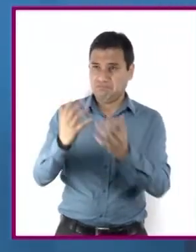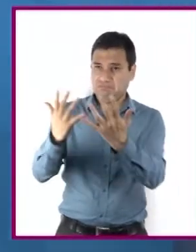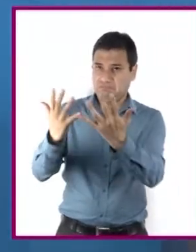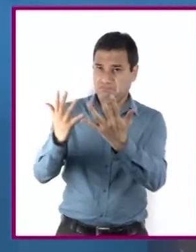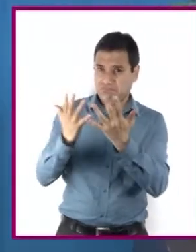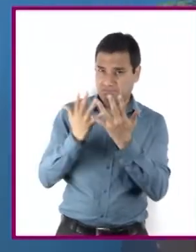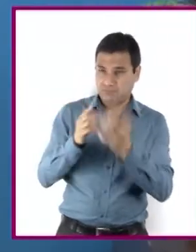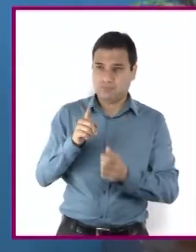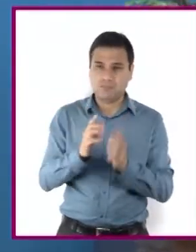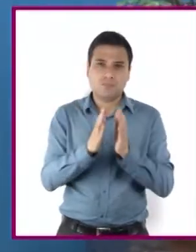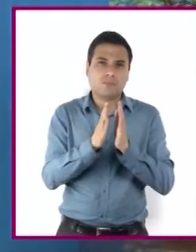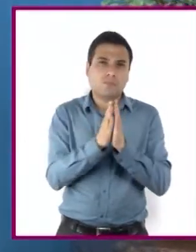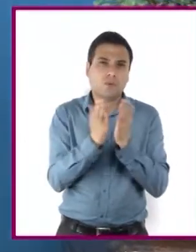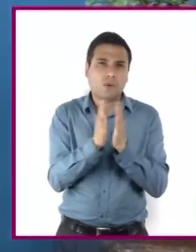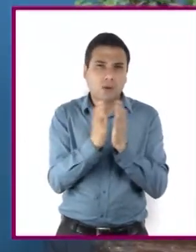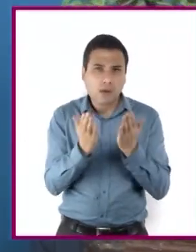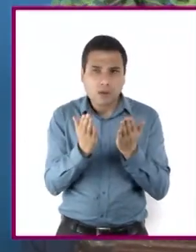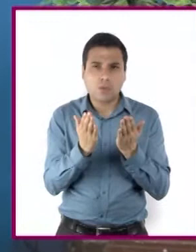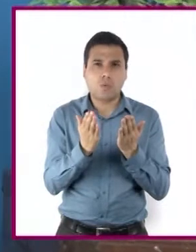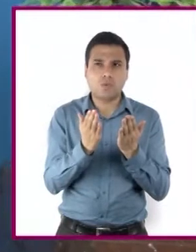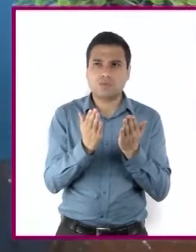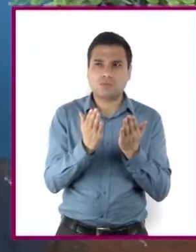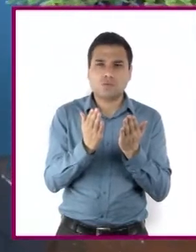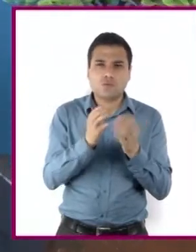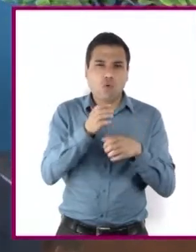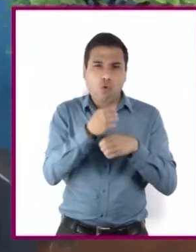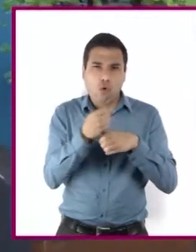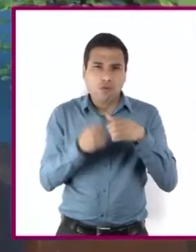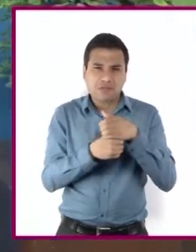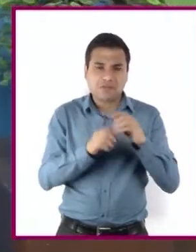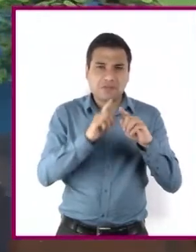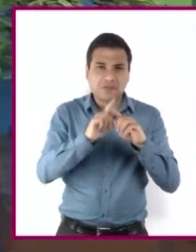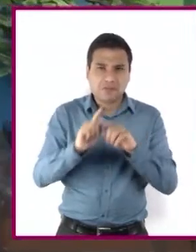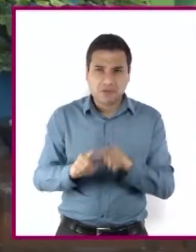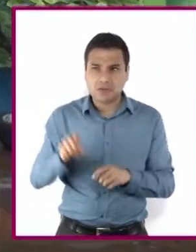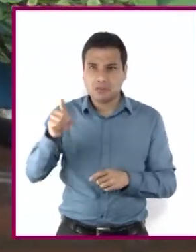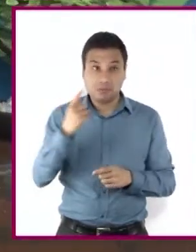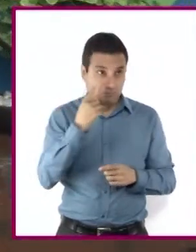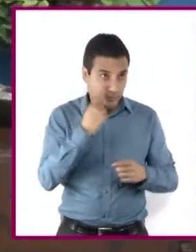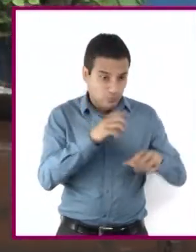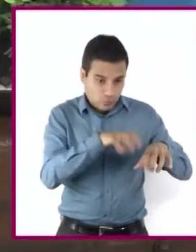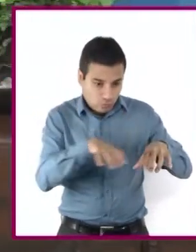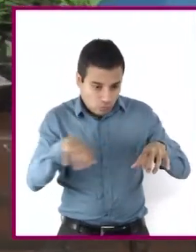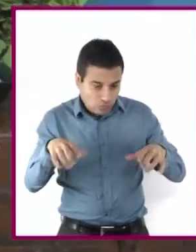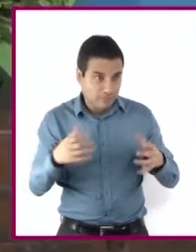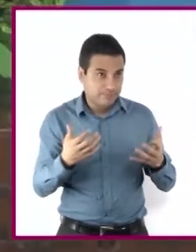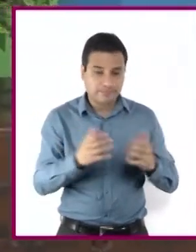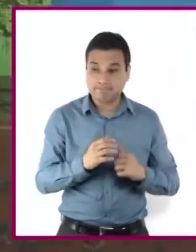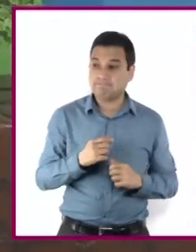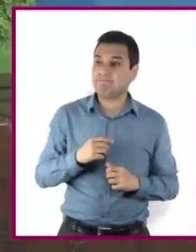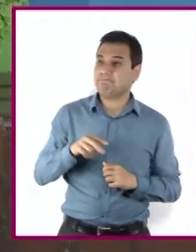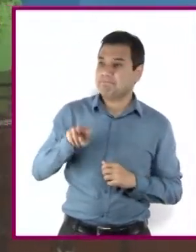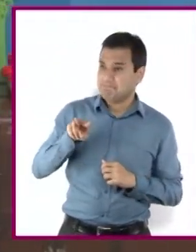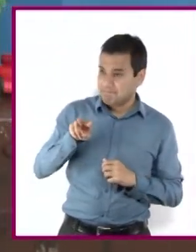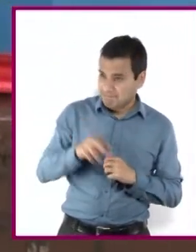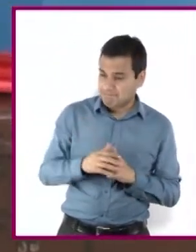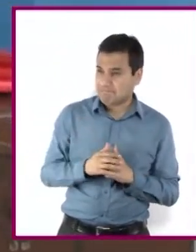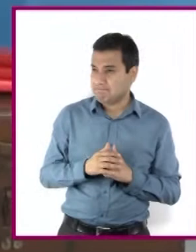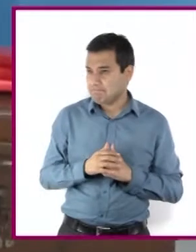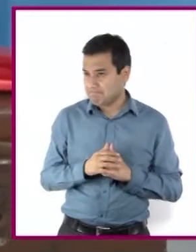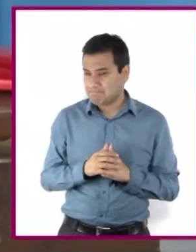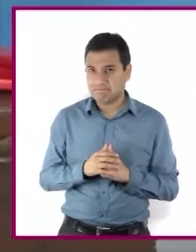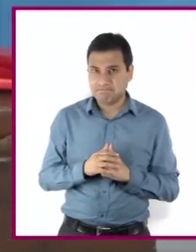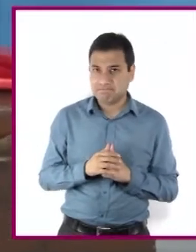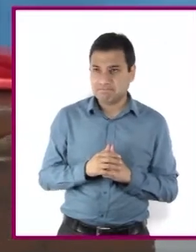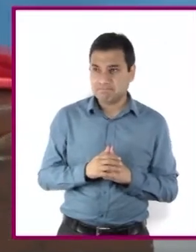sus libros y figuras que, según lo que demostraban, eran antiguas y muchas de ellas teñidas, la mayor parte